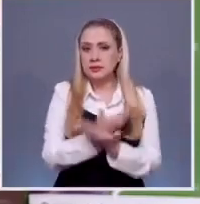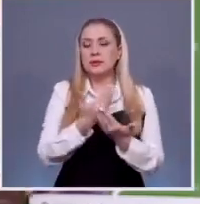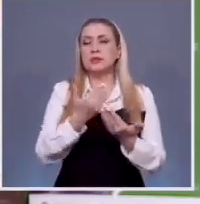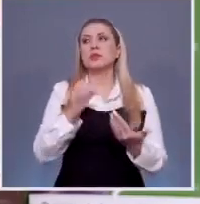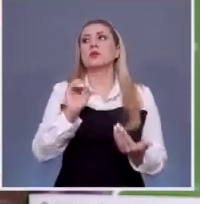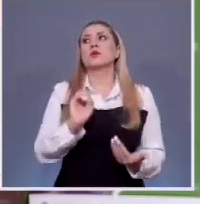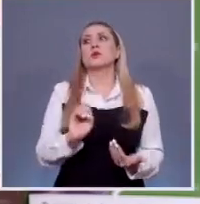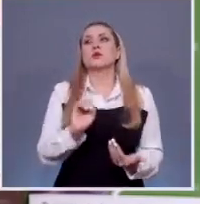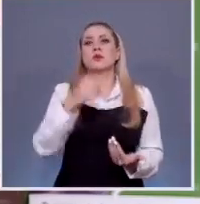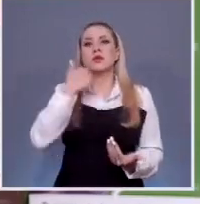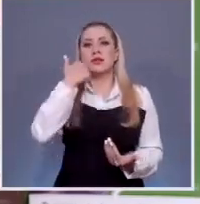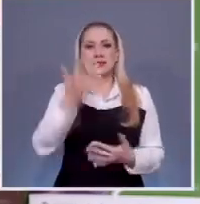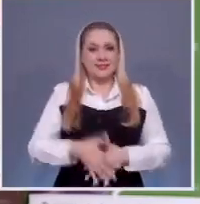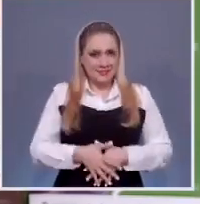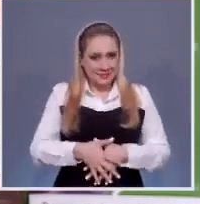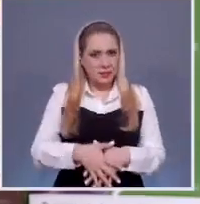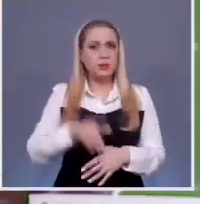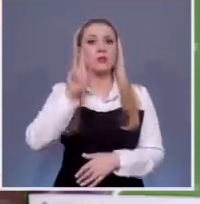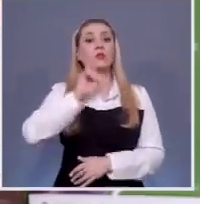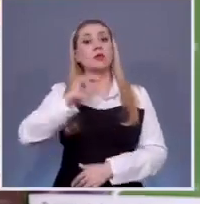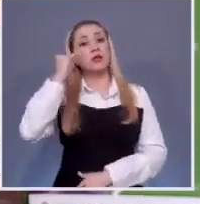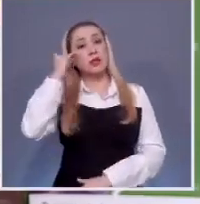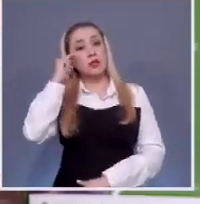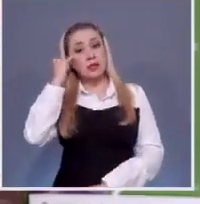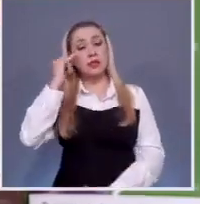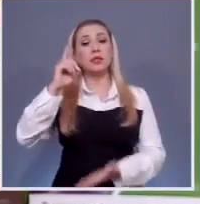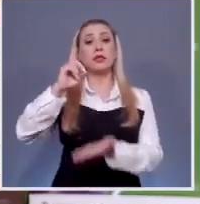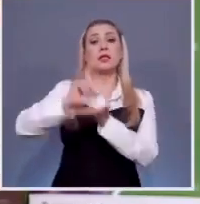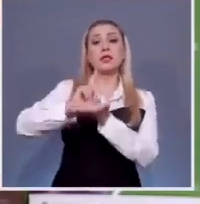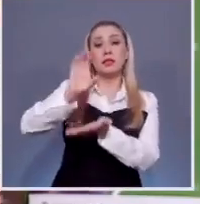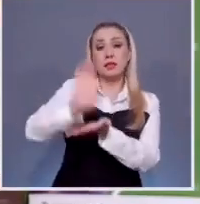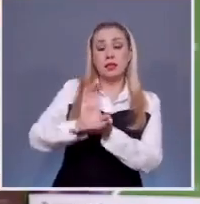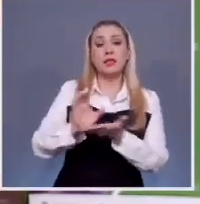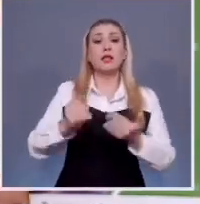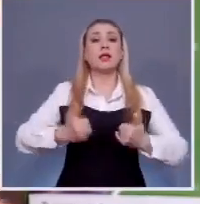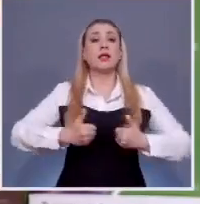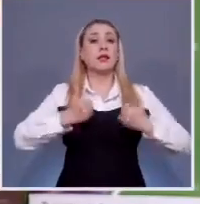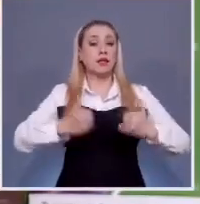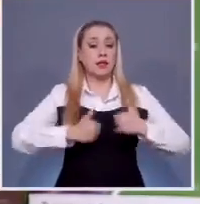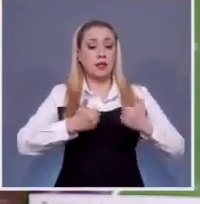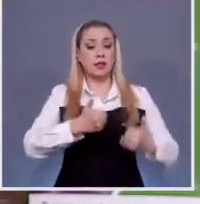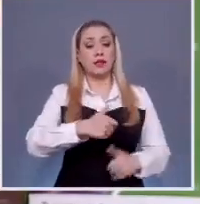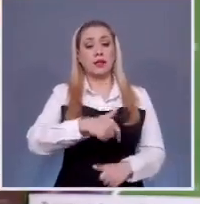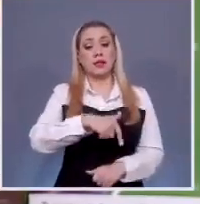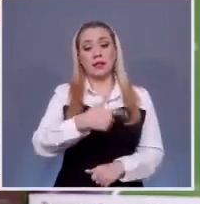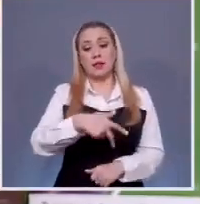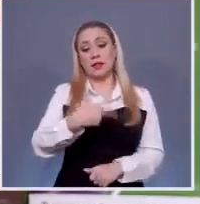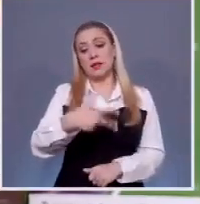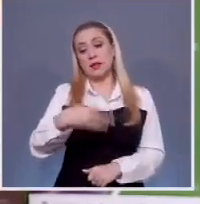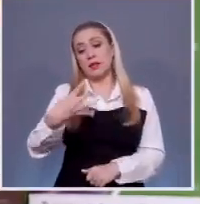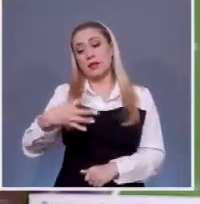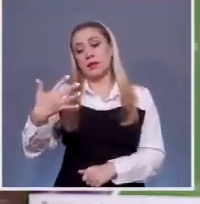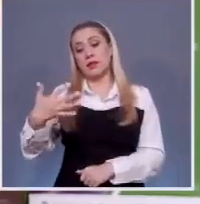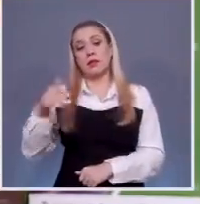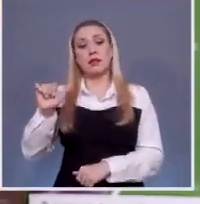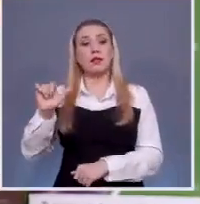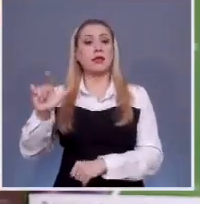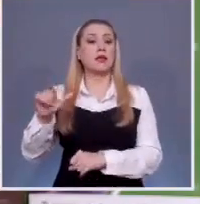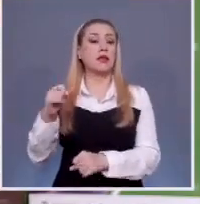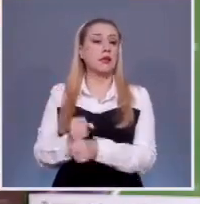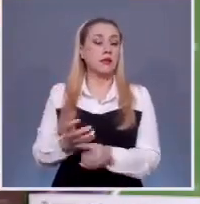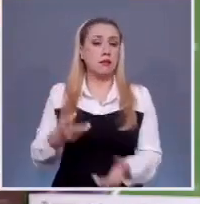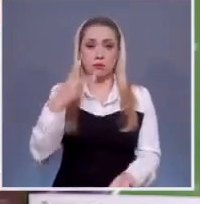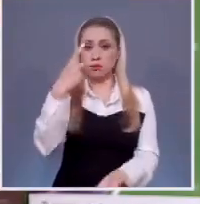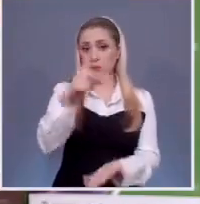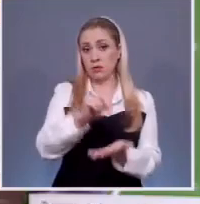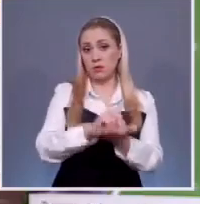indígena, si eres una mujer con discapacidad, si eres un adolescente, se tiene que reconocer y se tiene que respetar tu autonomía y tu derecho a decidir, ¿no? Y